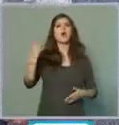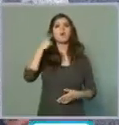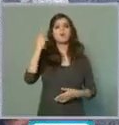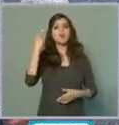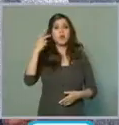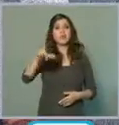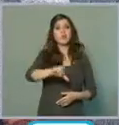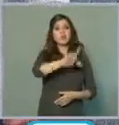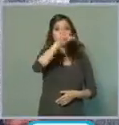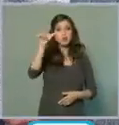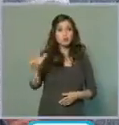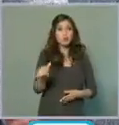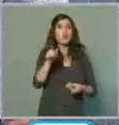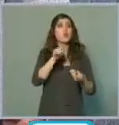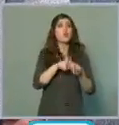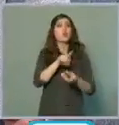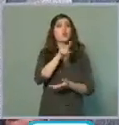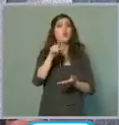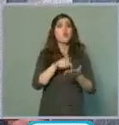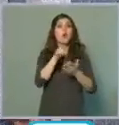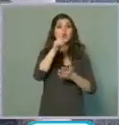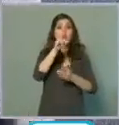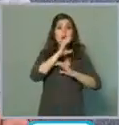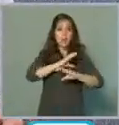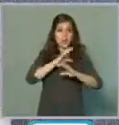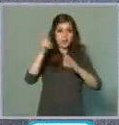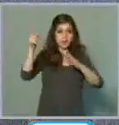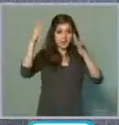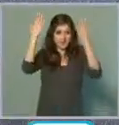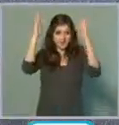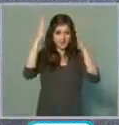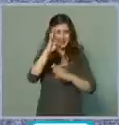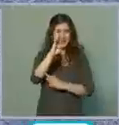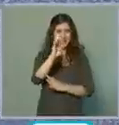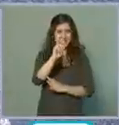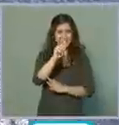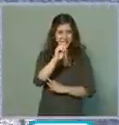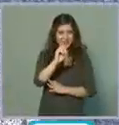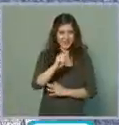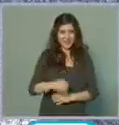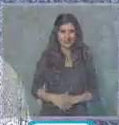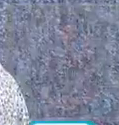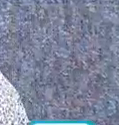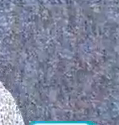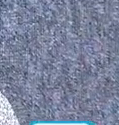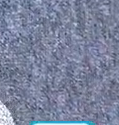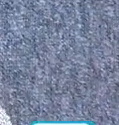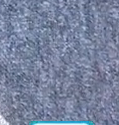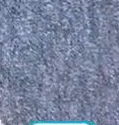platicamos de una presentación próxima, ¿vale? Claro que sí. El aplauso para Beto Hale. ¡Venga!